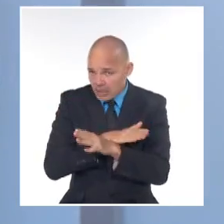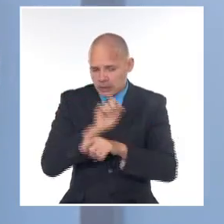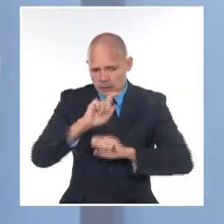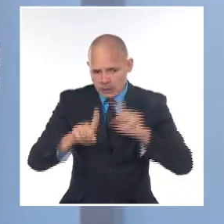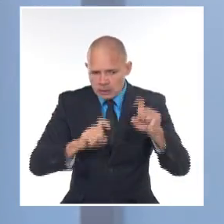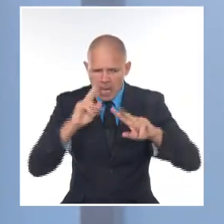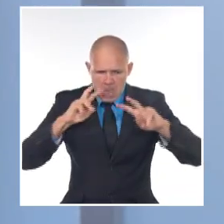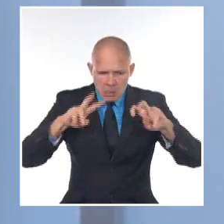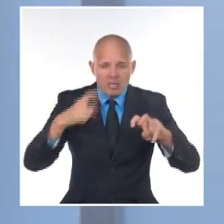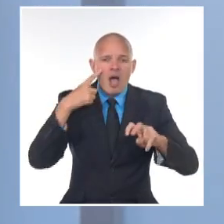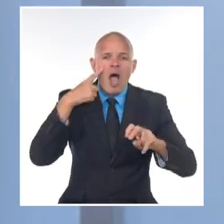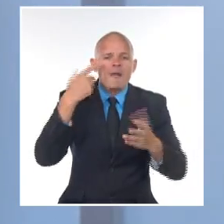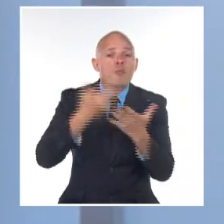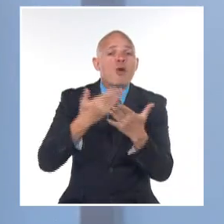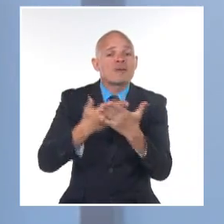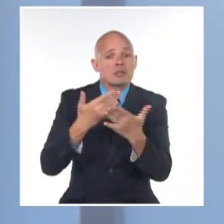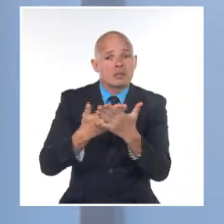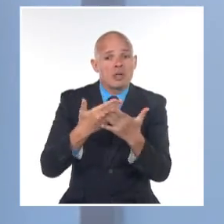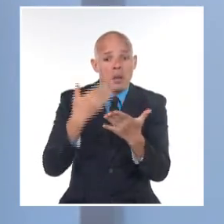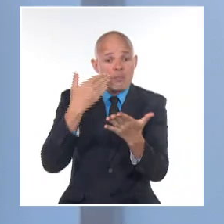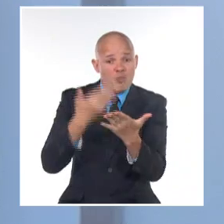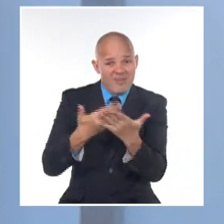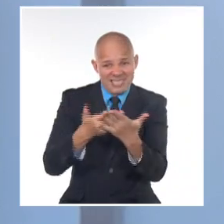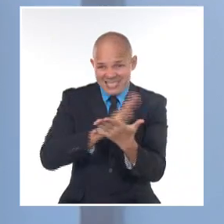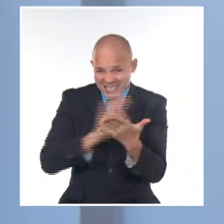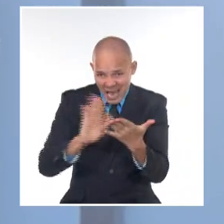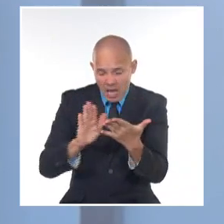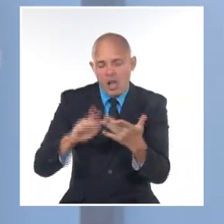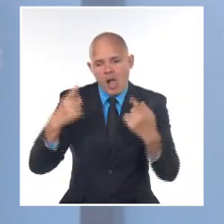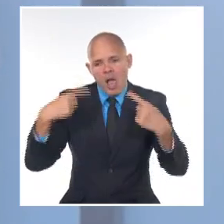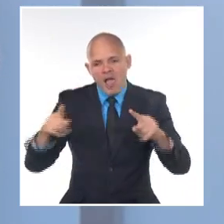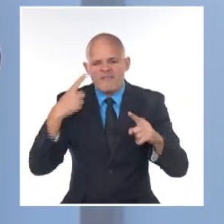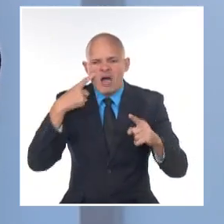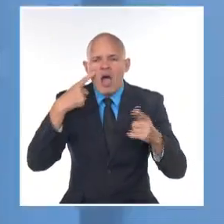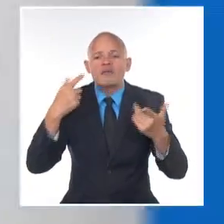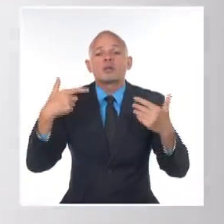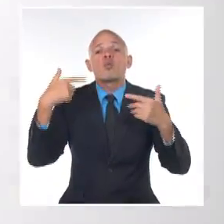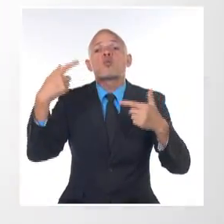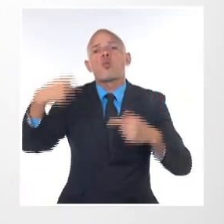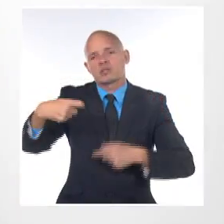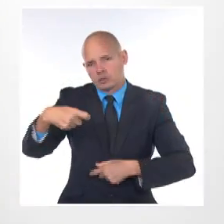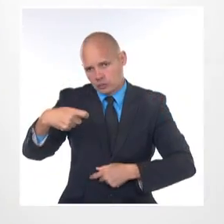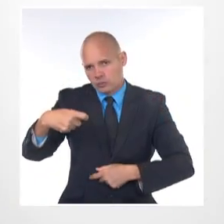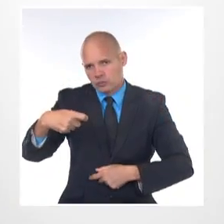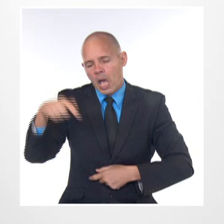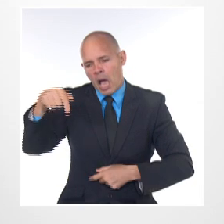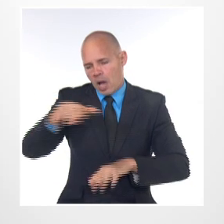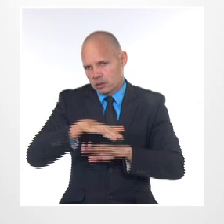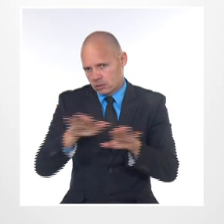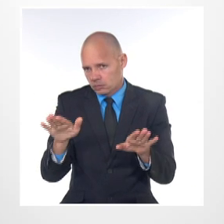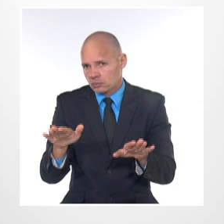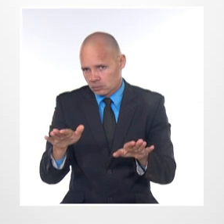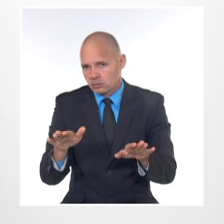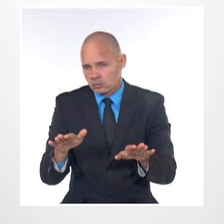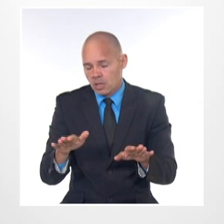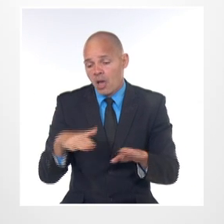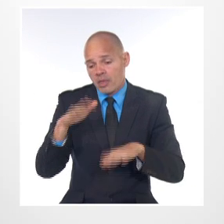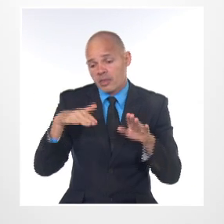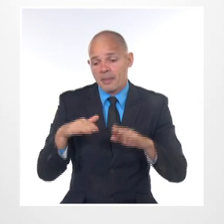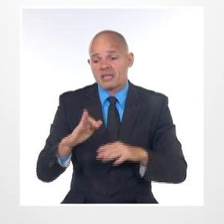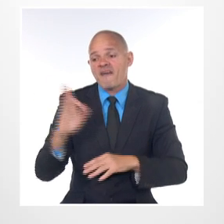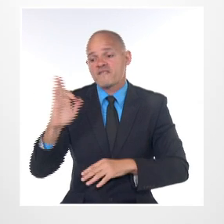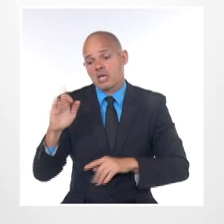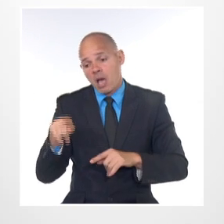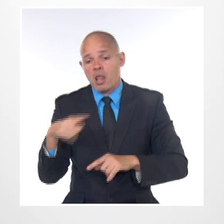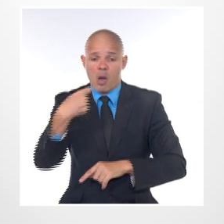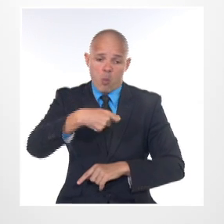todas esas pruebas después van a someterse al contradictorio, es decir, van a someterse al debate entre lo que esté imputando la fiscalía y lo